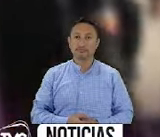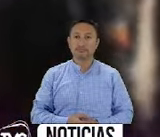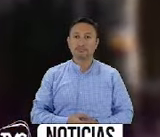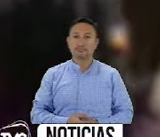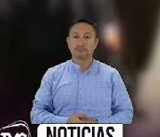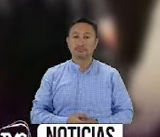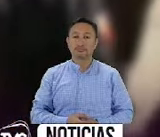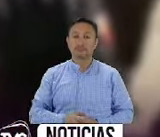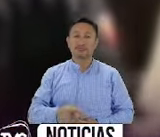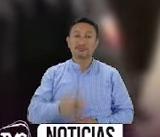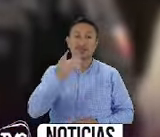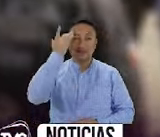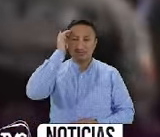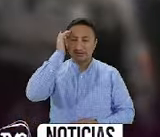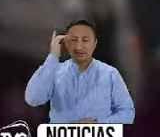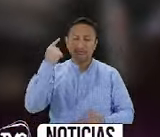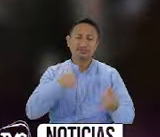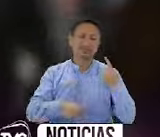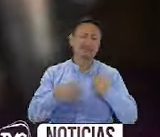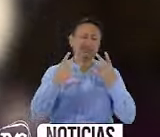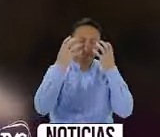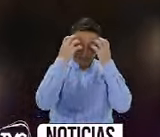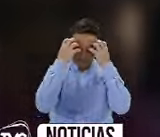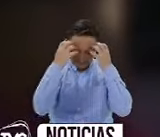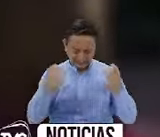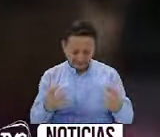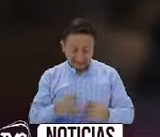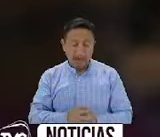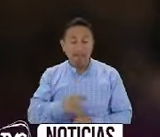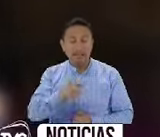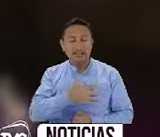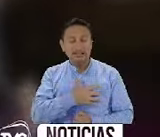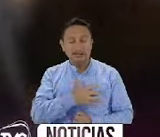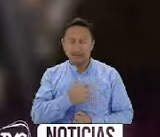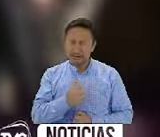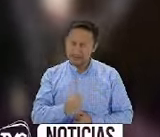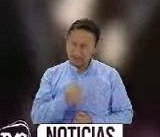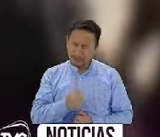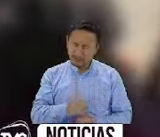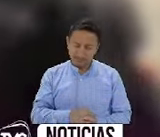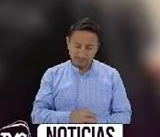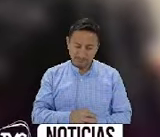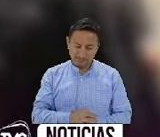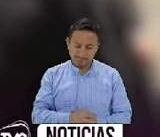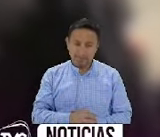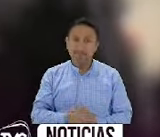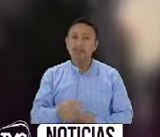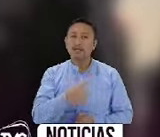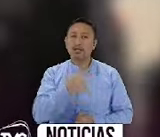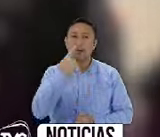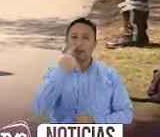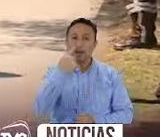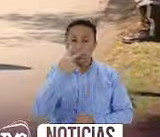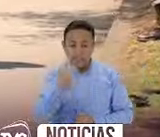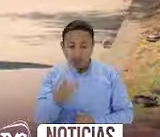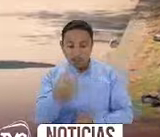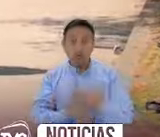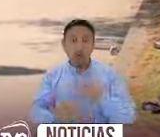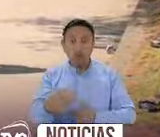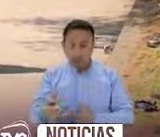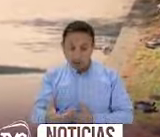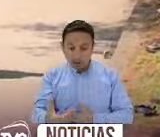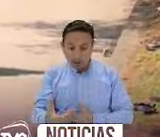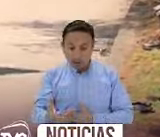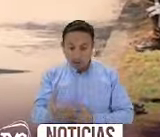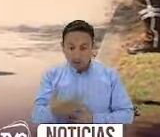Desesperación, rabia, incredulidad, dolor. ¿Cómo poder describir el sentimiento de un padre al verlo llegar a una escena